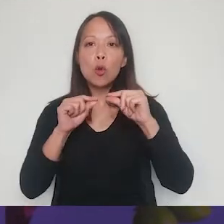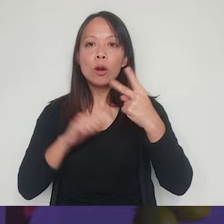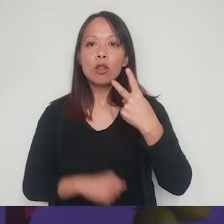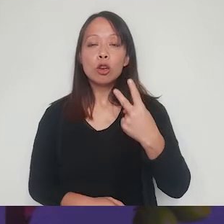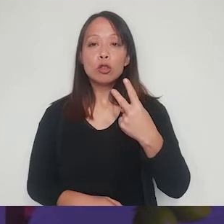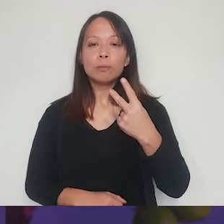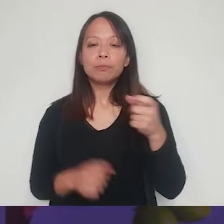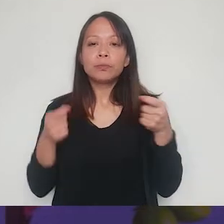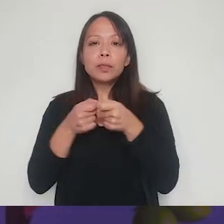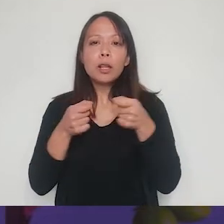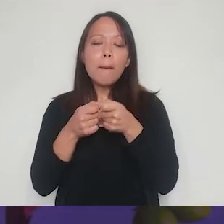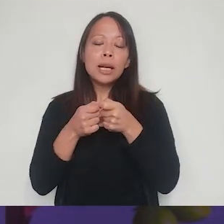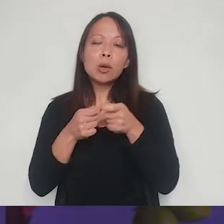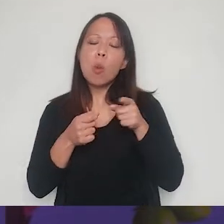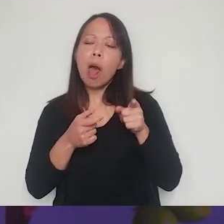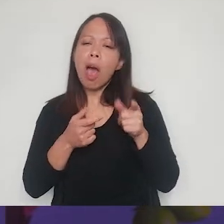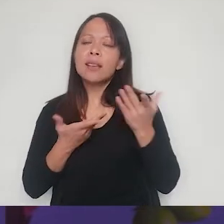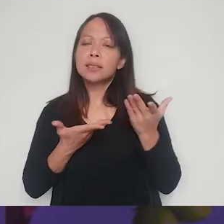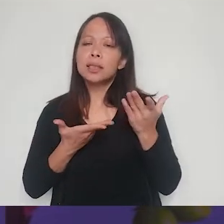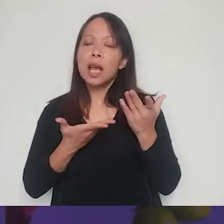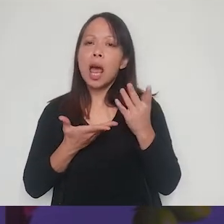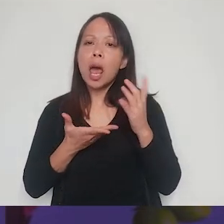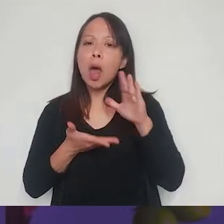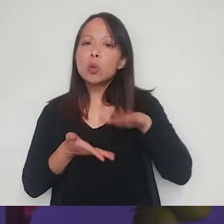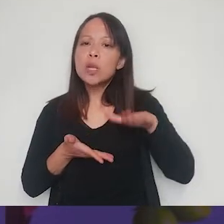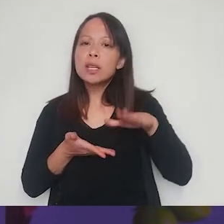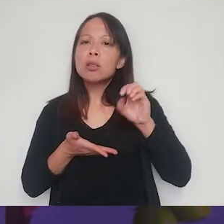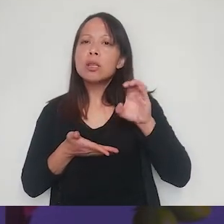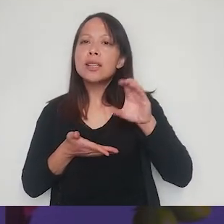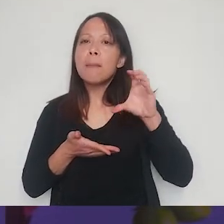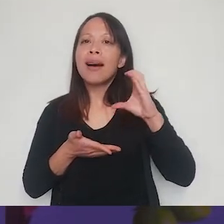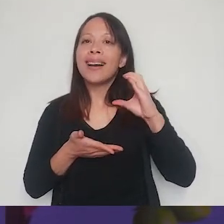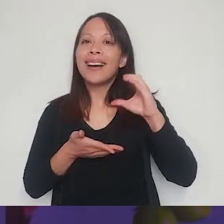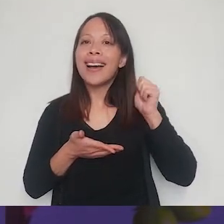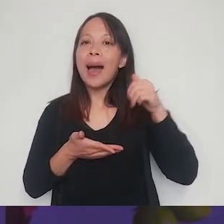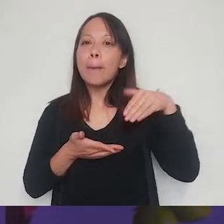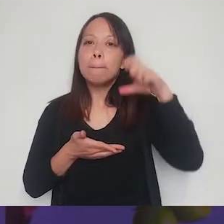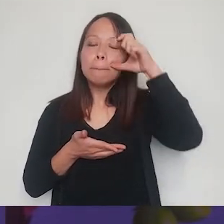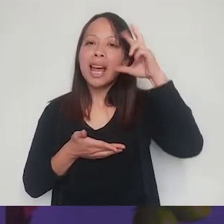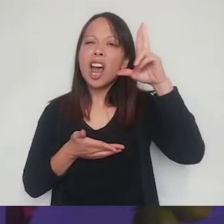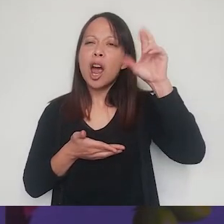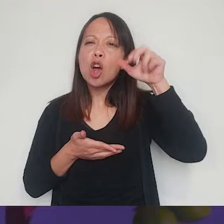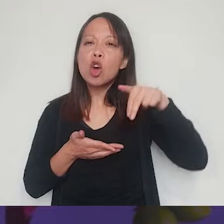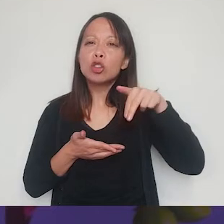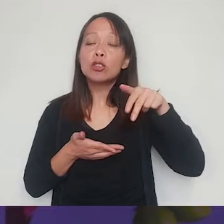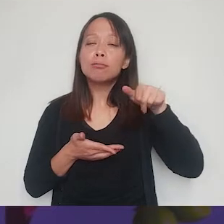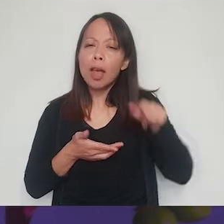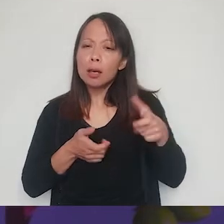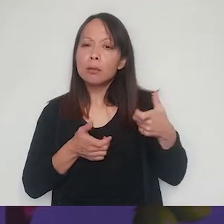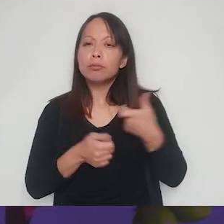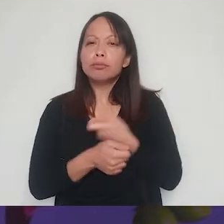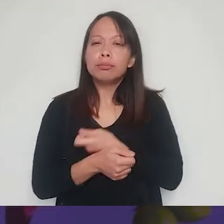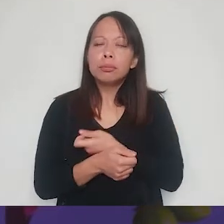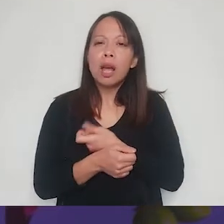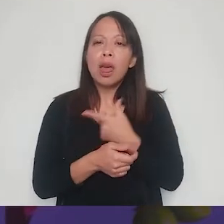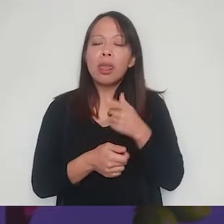este es un caso particular de Cameron, que es un niño que fue tratado desde las pocas semanas de vida con Spinraza y